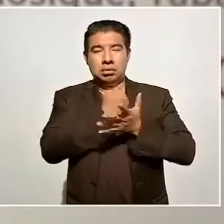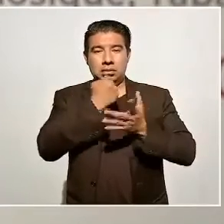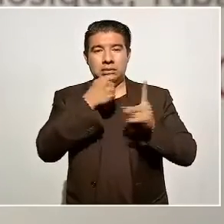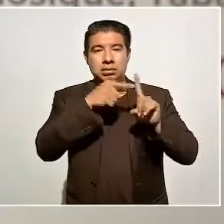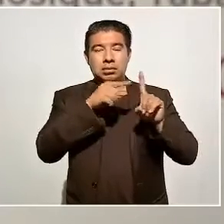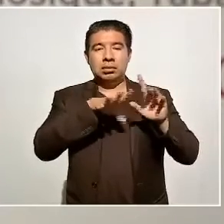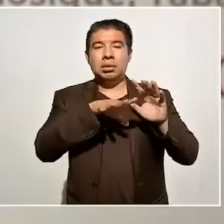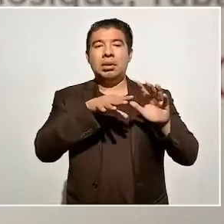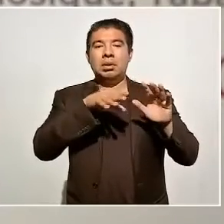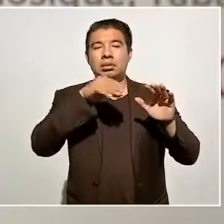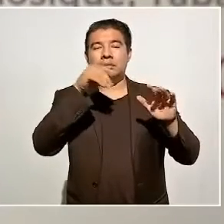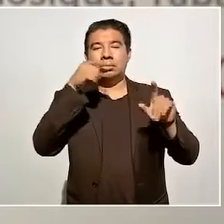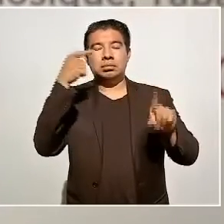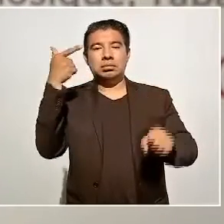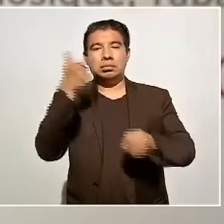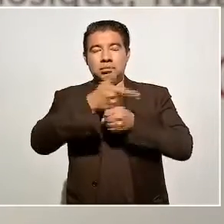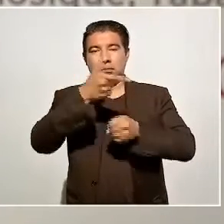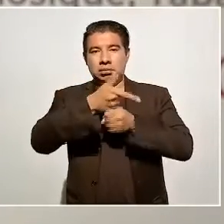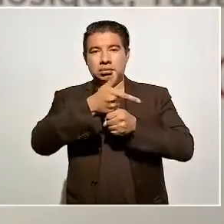en